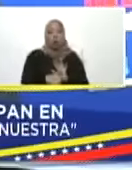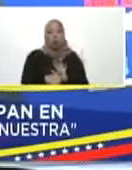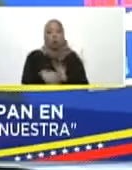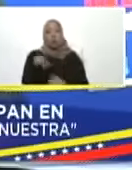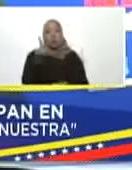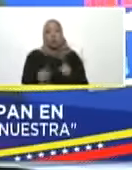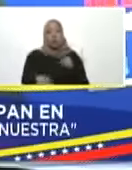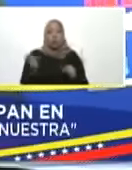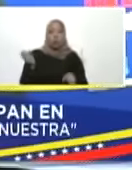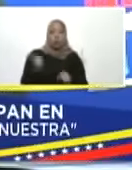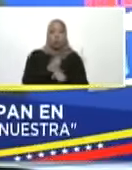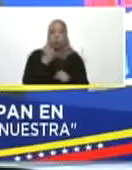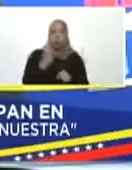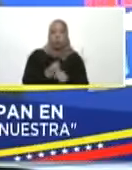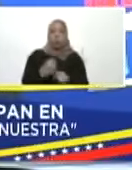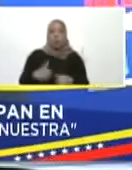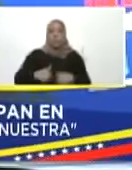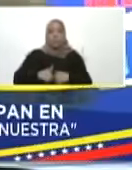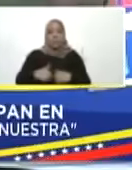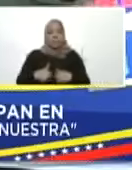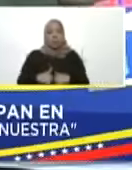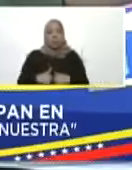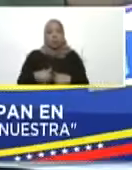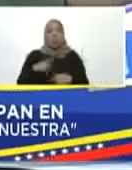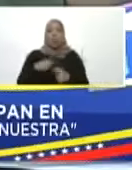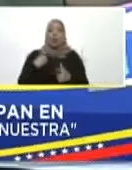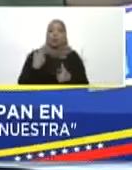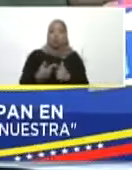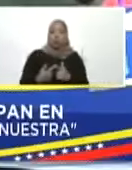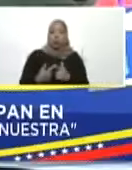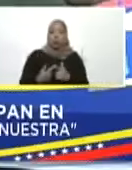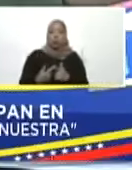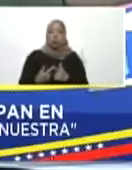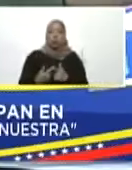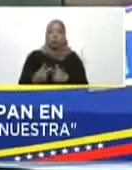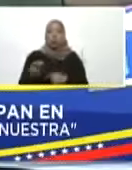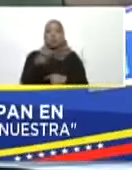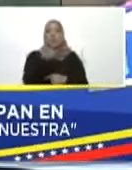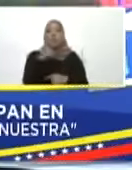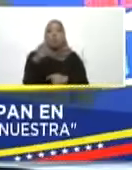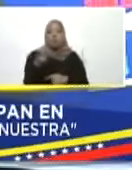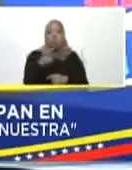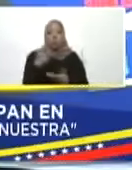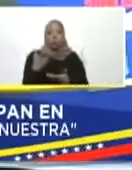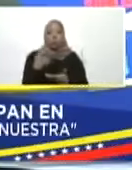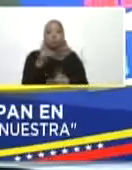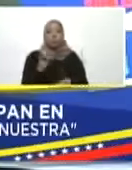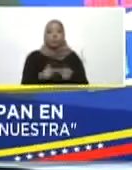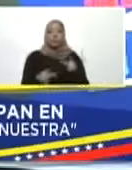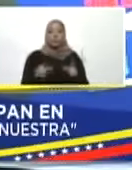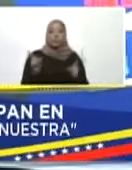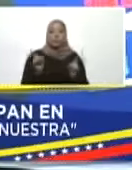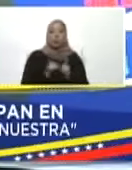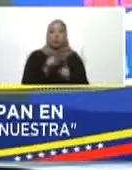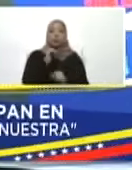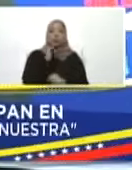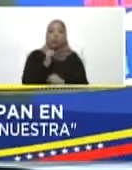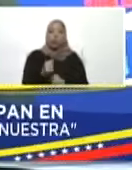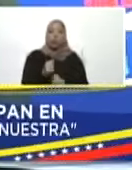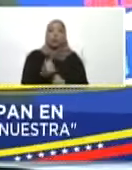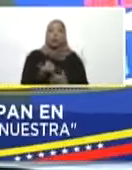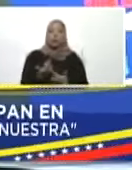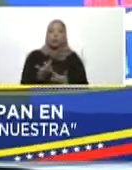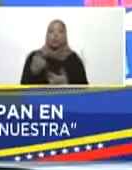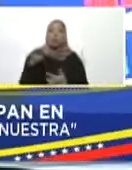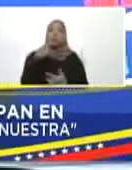que se meten es para asesinar. Y por eso se buscan a un ser profundamente anodino, se